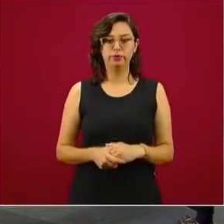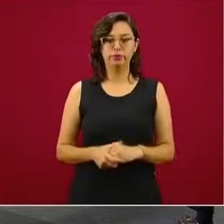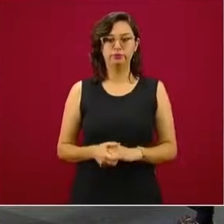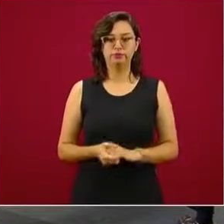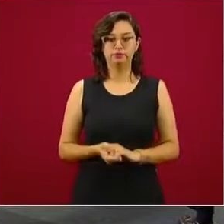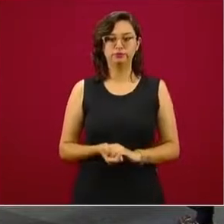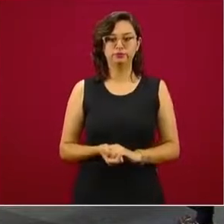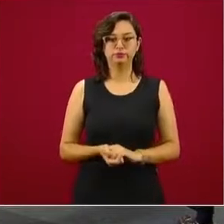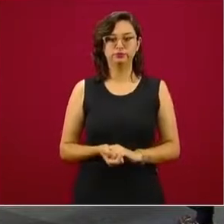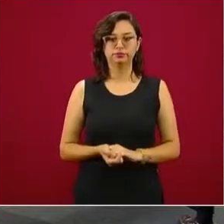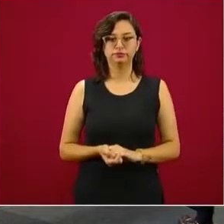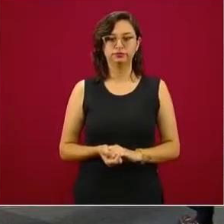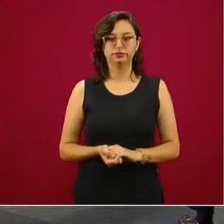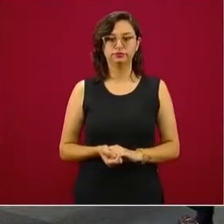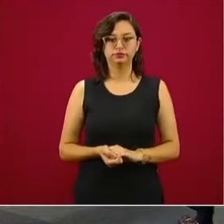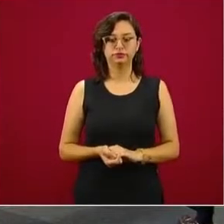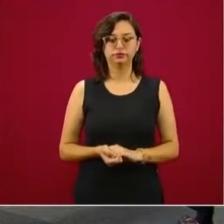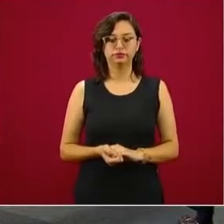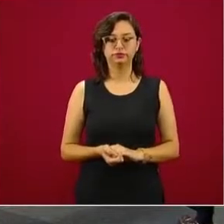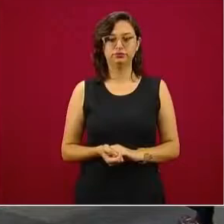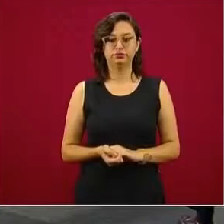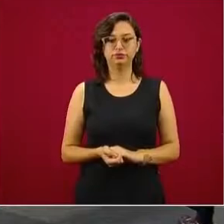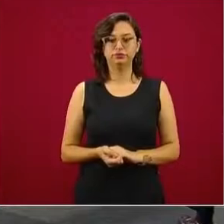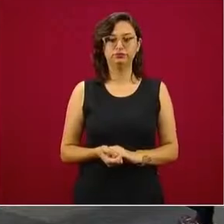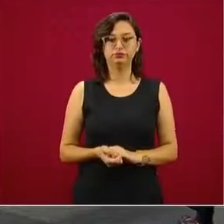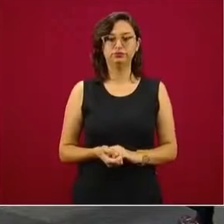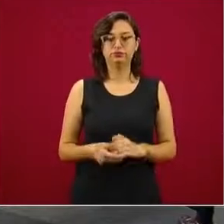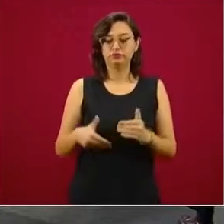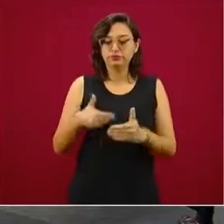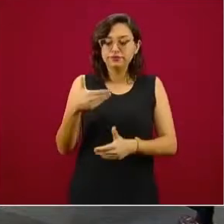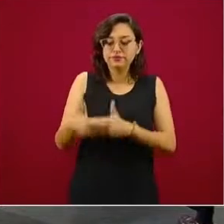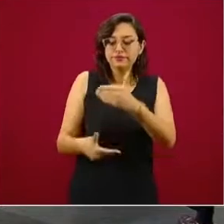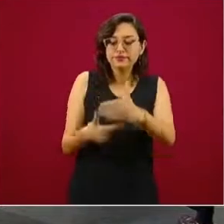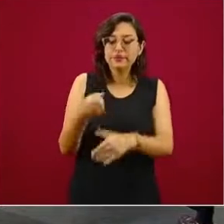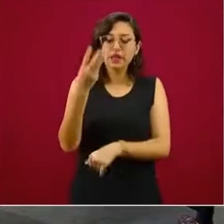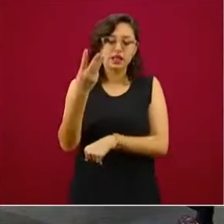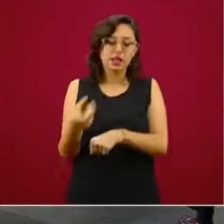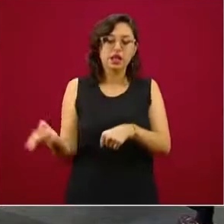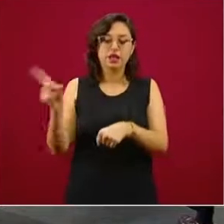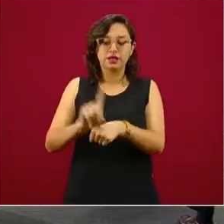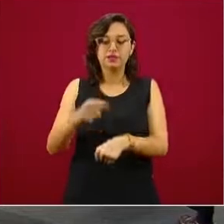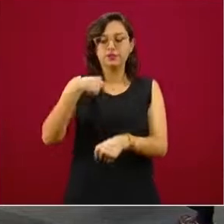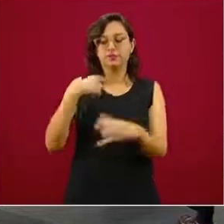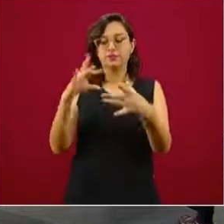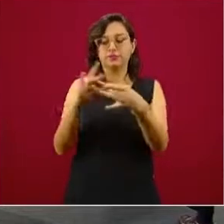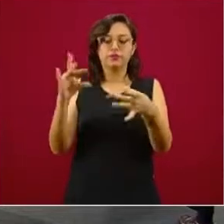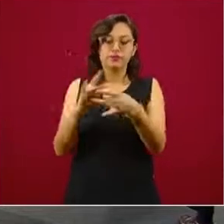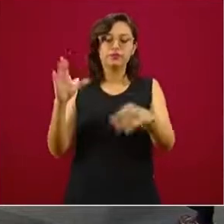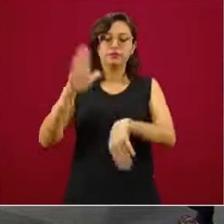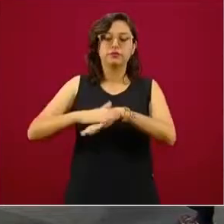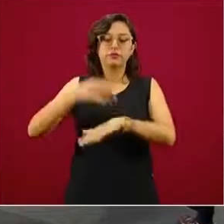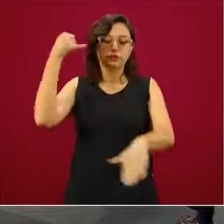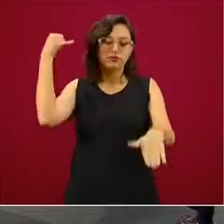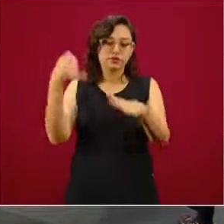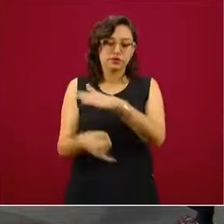En estos 3 días yo lo que quiero es ir un poco más a detalle en los temas que